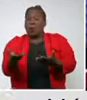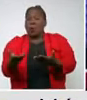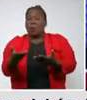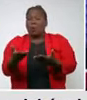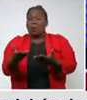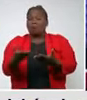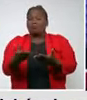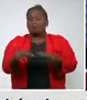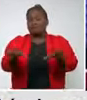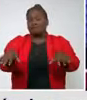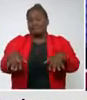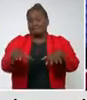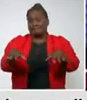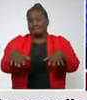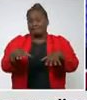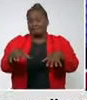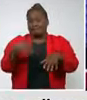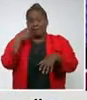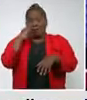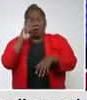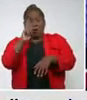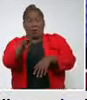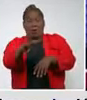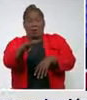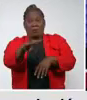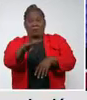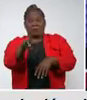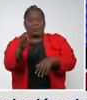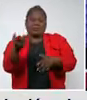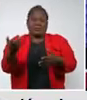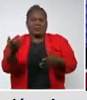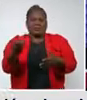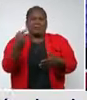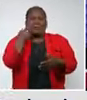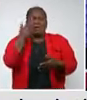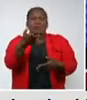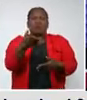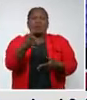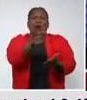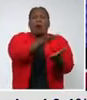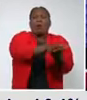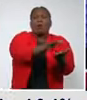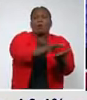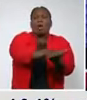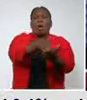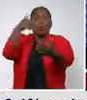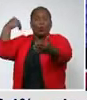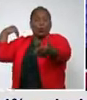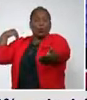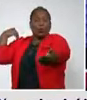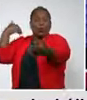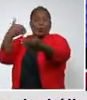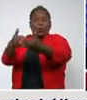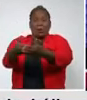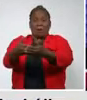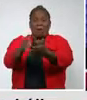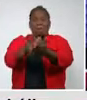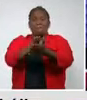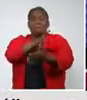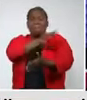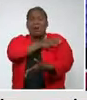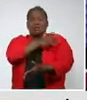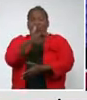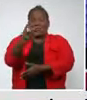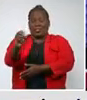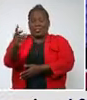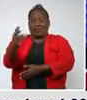uno ve así y dice, no, pero bueno, esto es el acumulado desde que comenzó la pandemia, sí, entre las acciones, las vacunas, y ayer